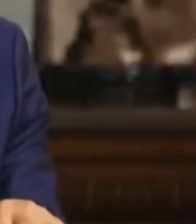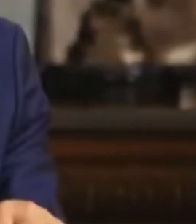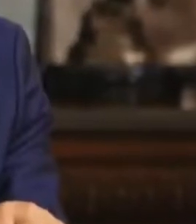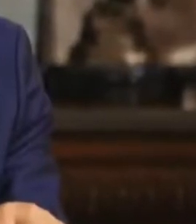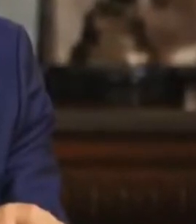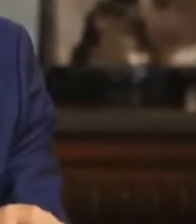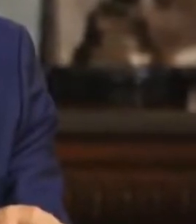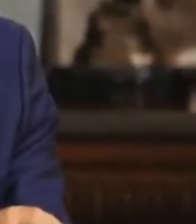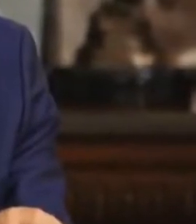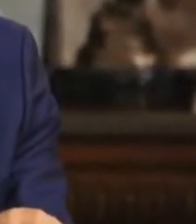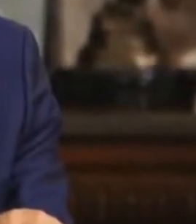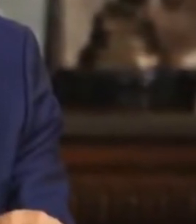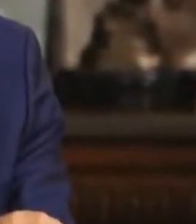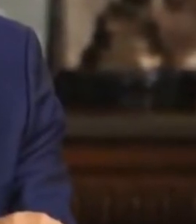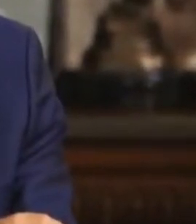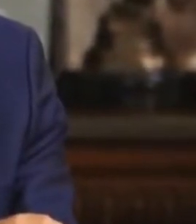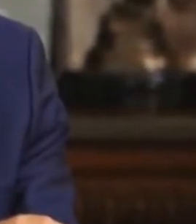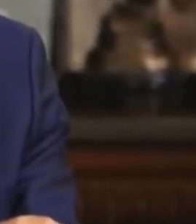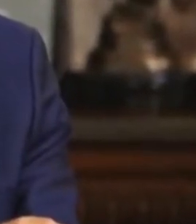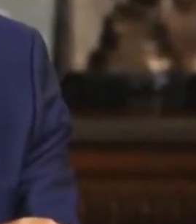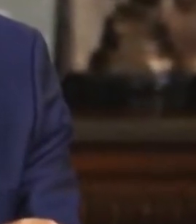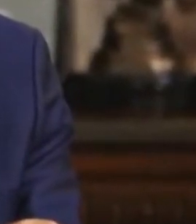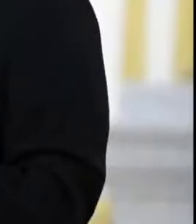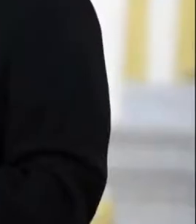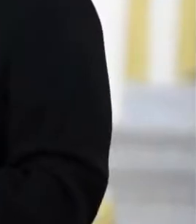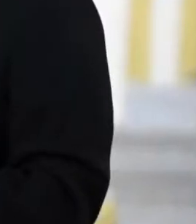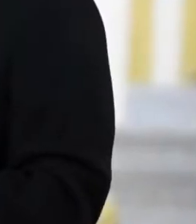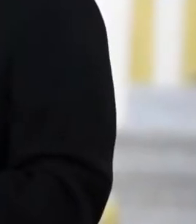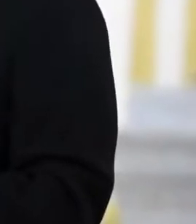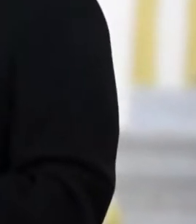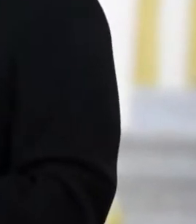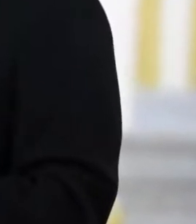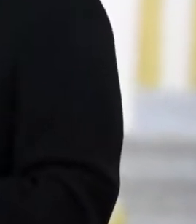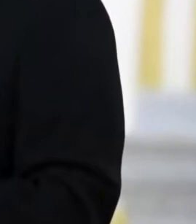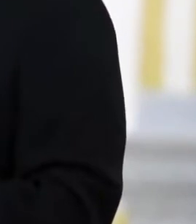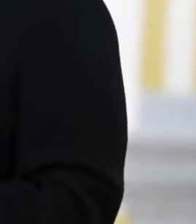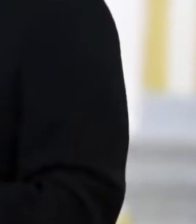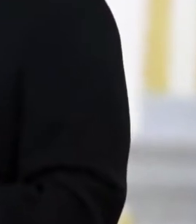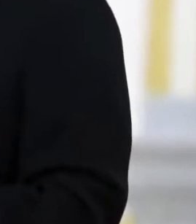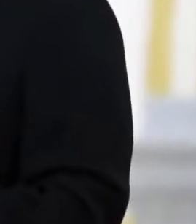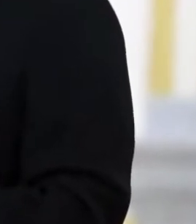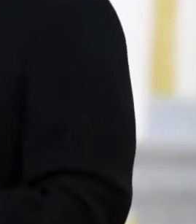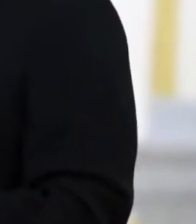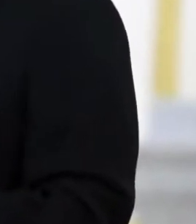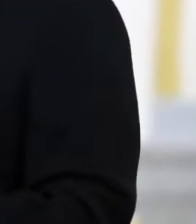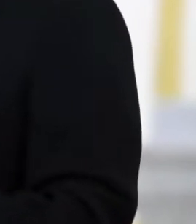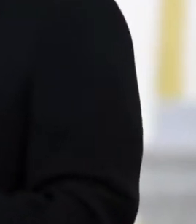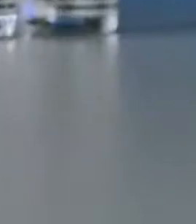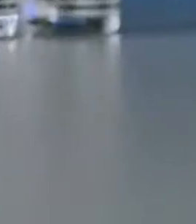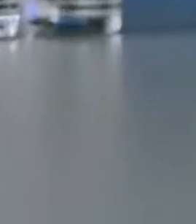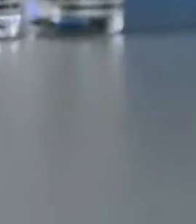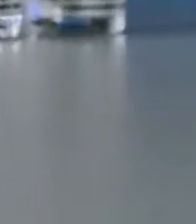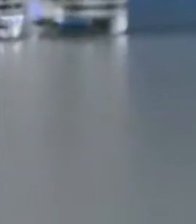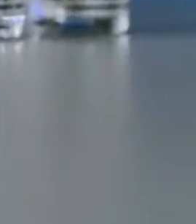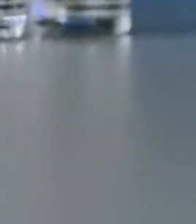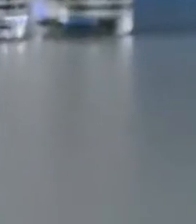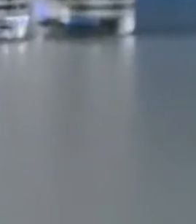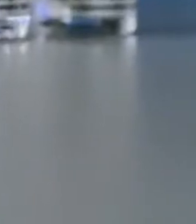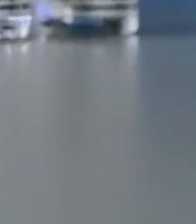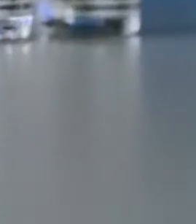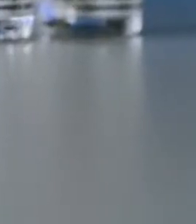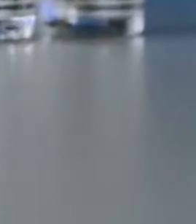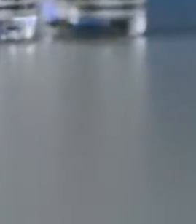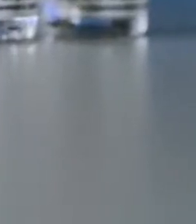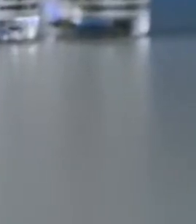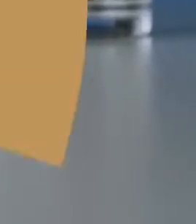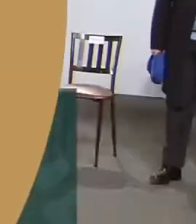presidente López Obrador realizó una llamada con el presidente de la Federación Rusa, Vladimir Putin, y acordaron la entrega de vacunas rusas